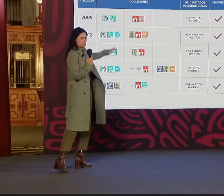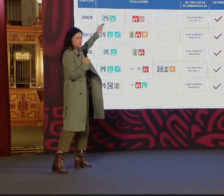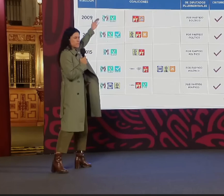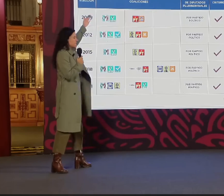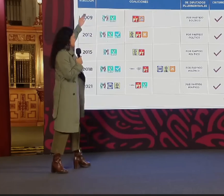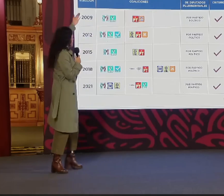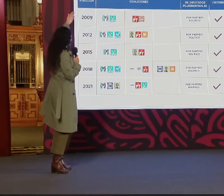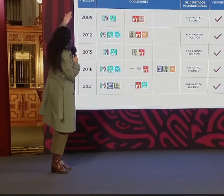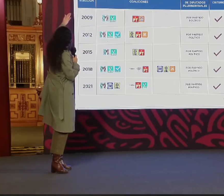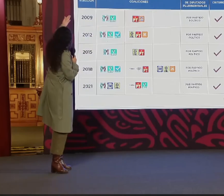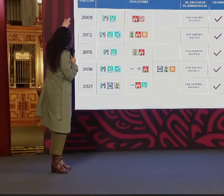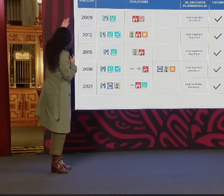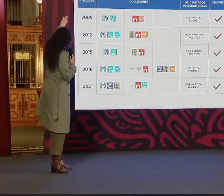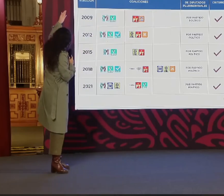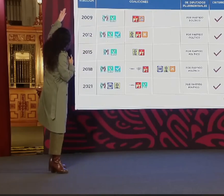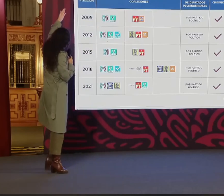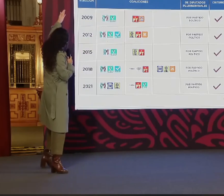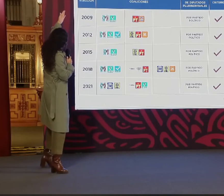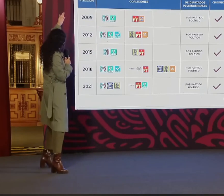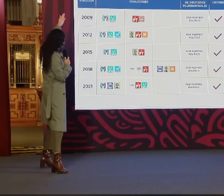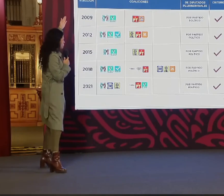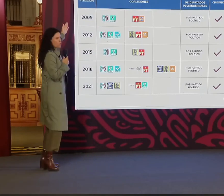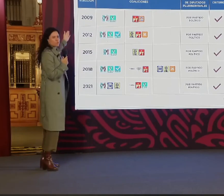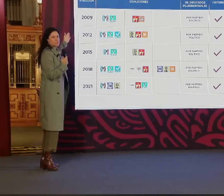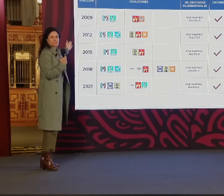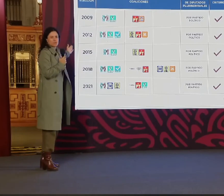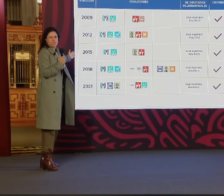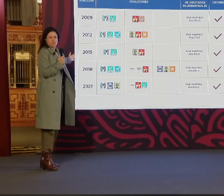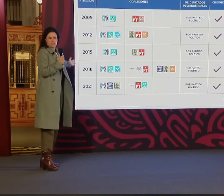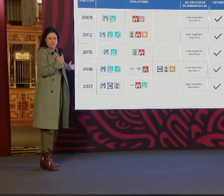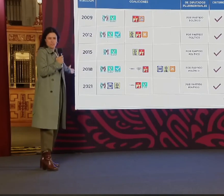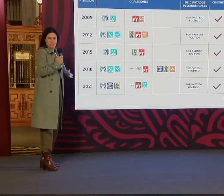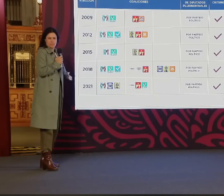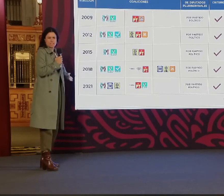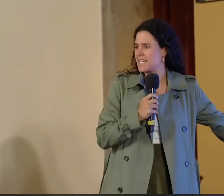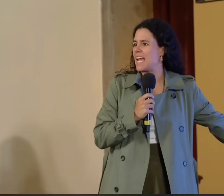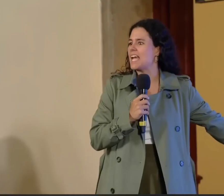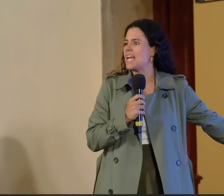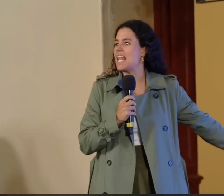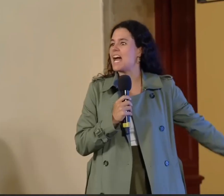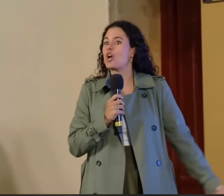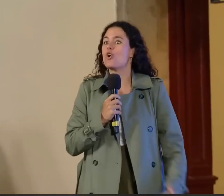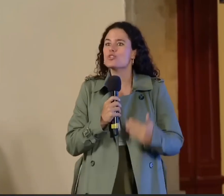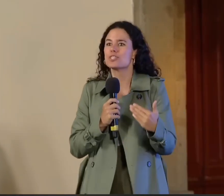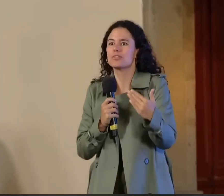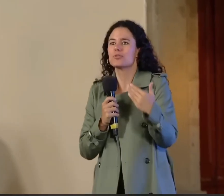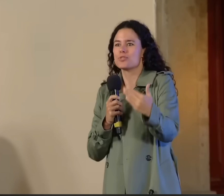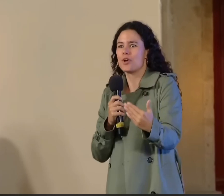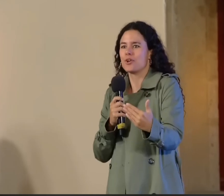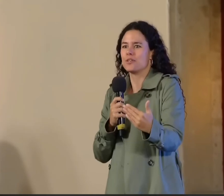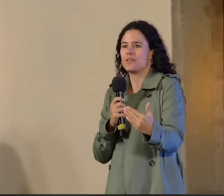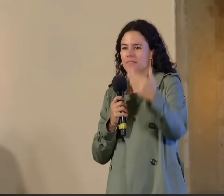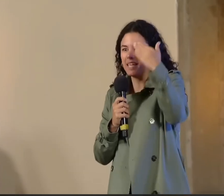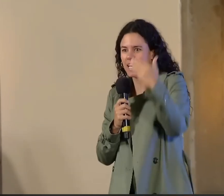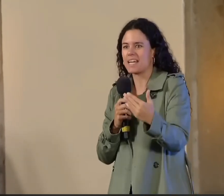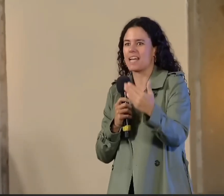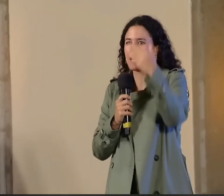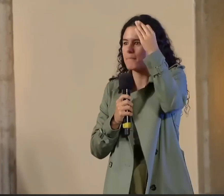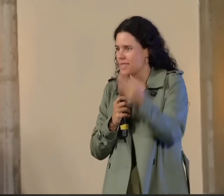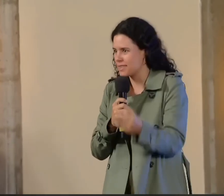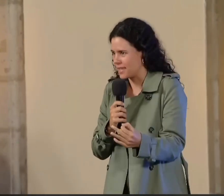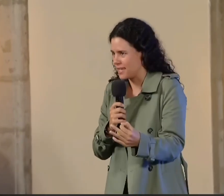político. Increíble, pues, que tengamos todos estos antecedentes, que la Constitución